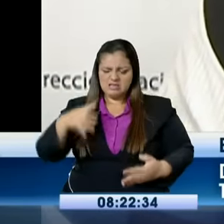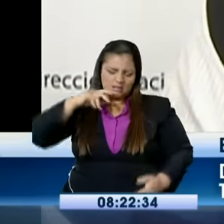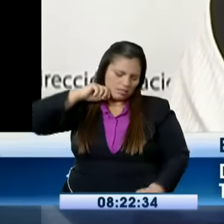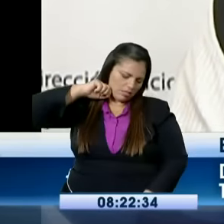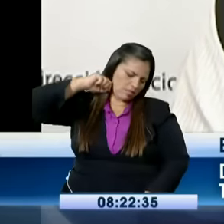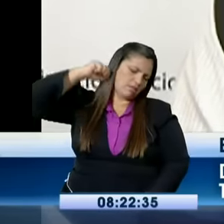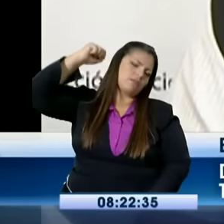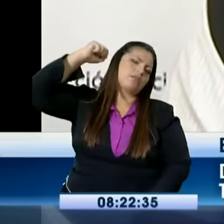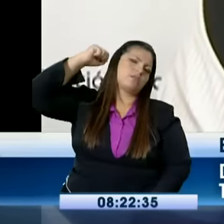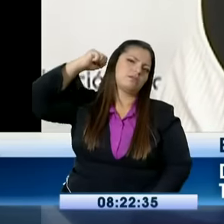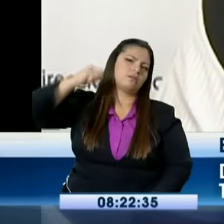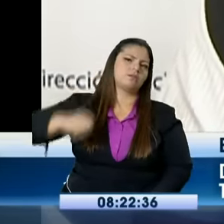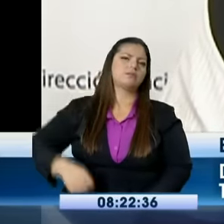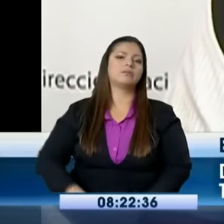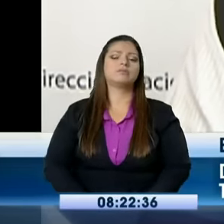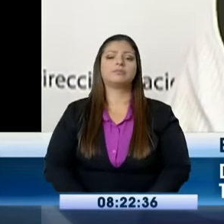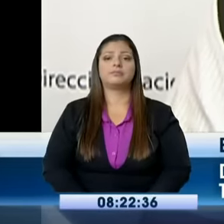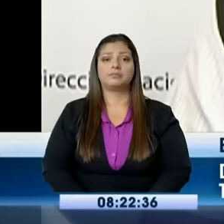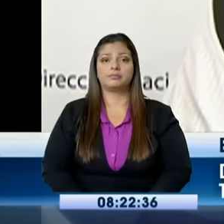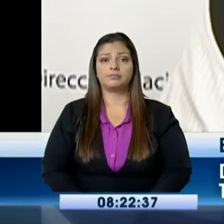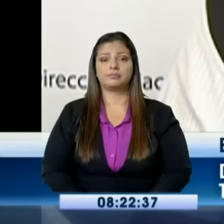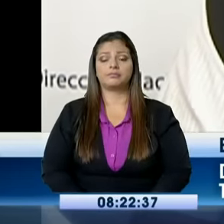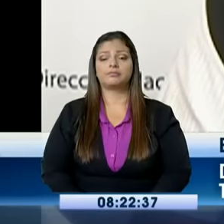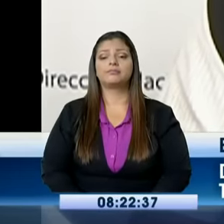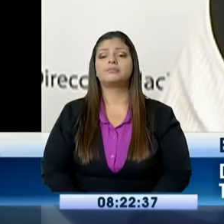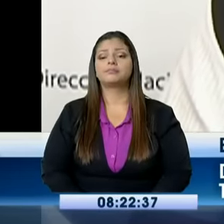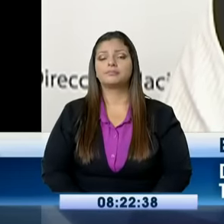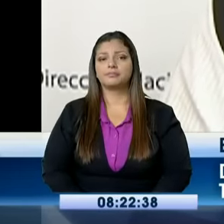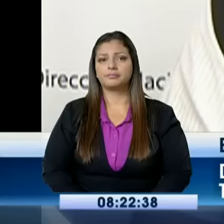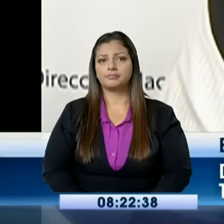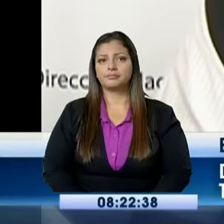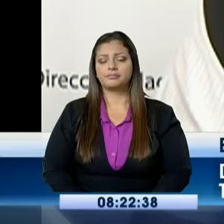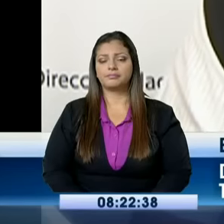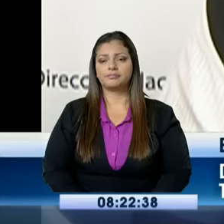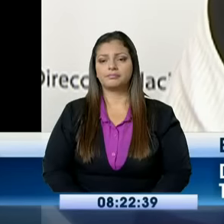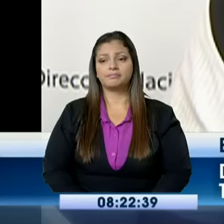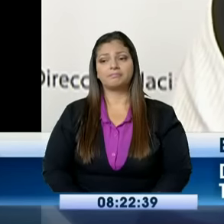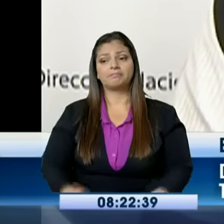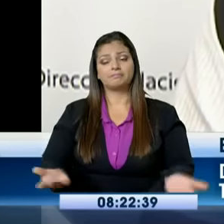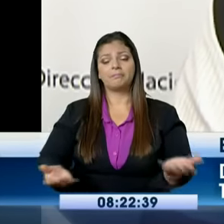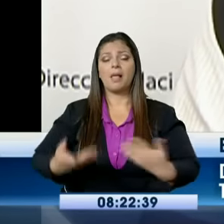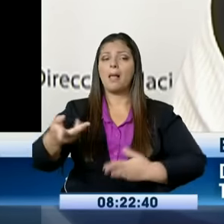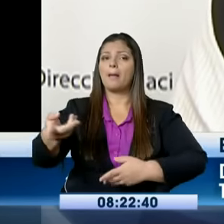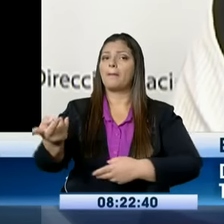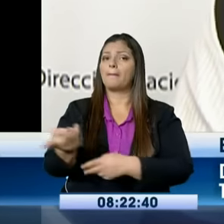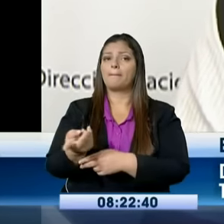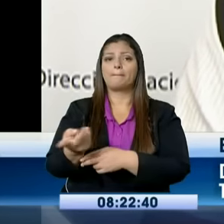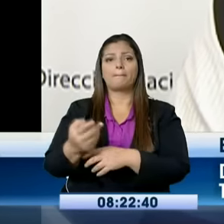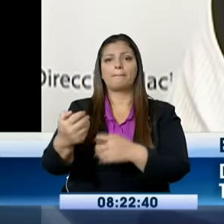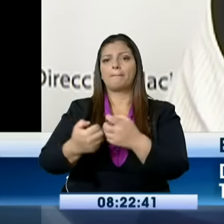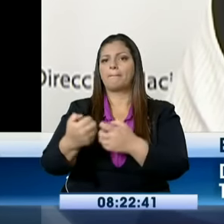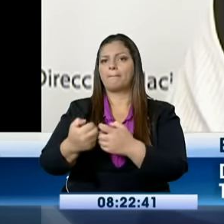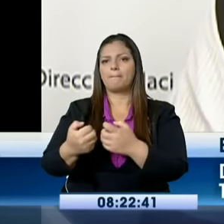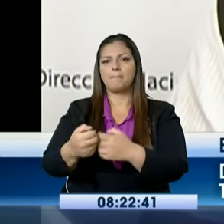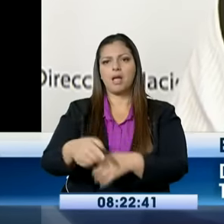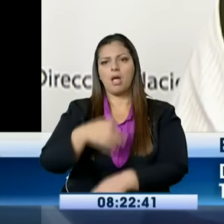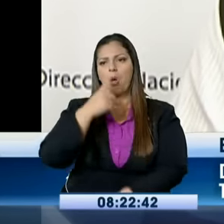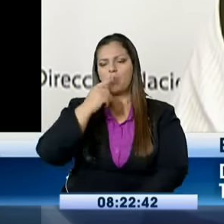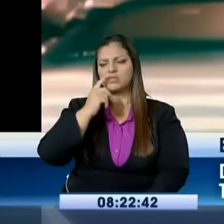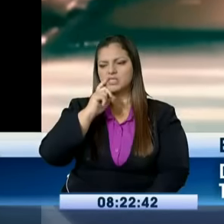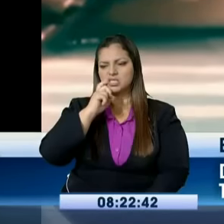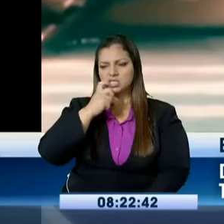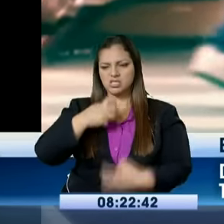carácter personal. Obviamente eso sería lo que a la final pues, le hizo tomar esta fatal decisión al conviviente de la